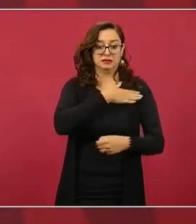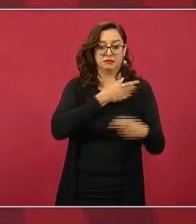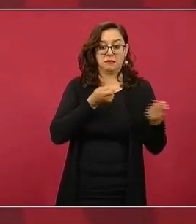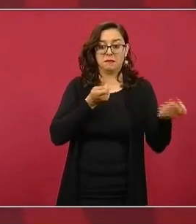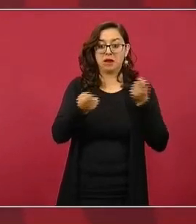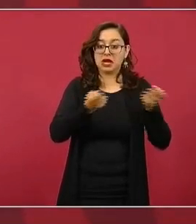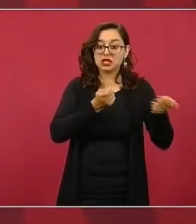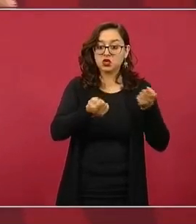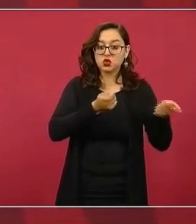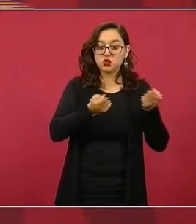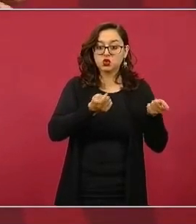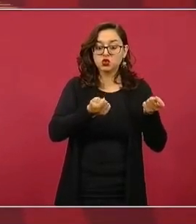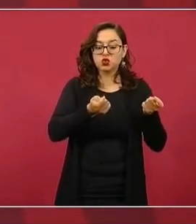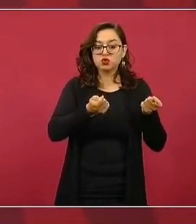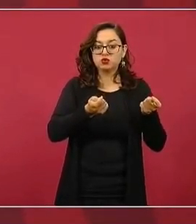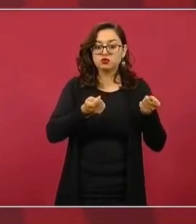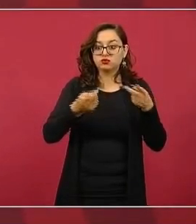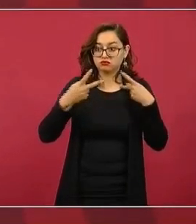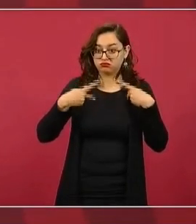¿Qué les iba a importar el pueblo?